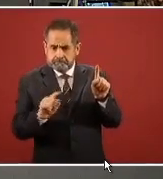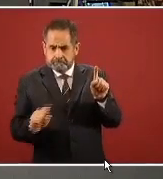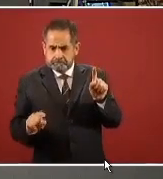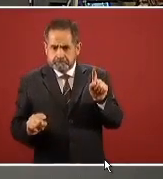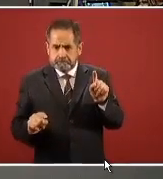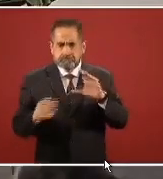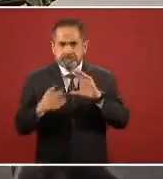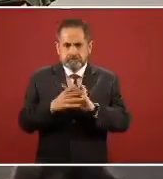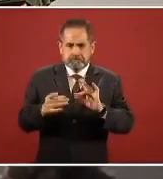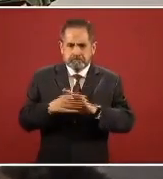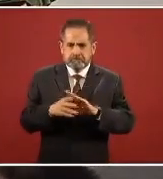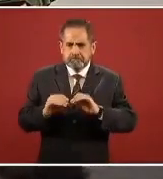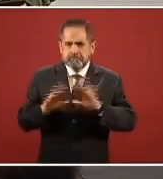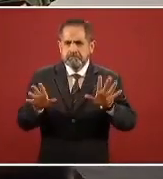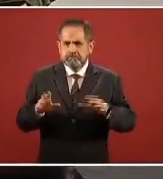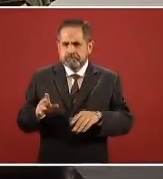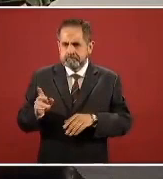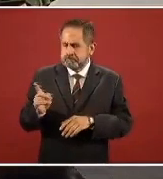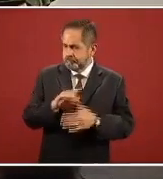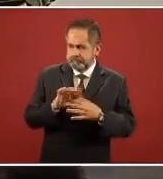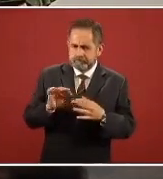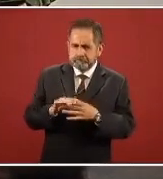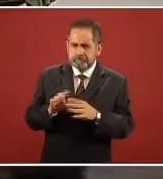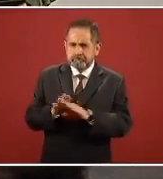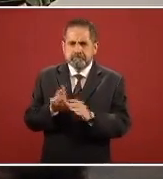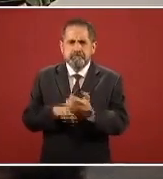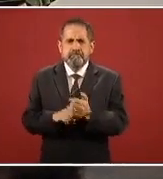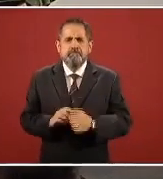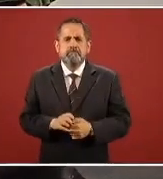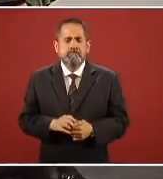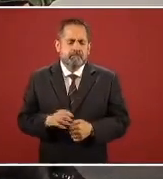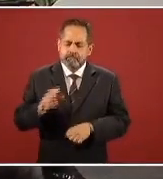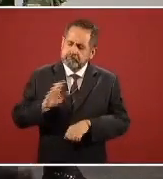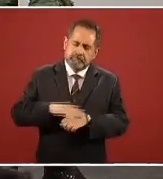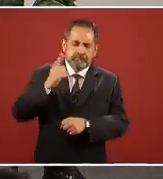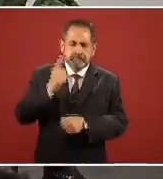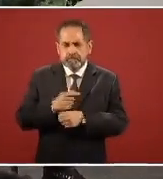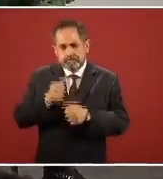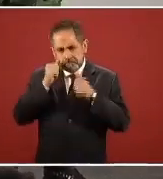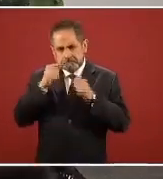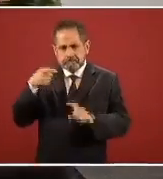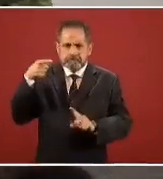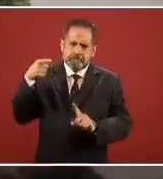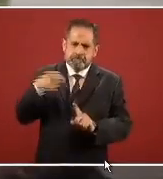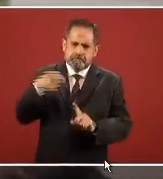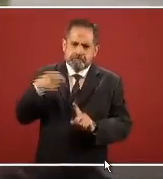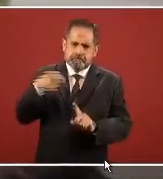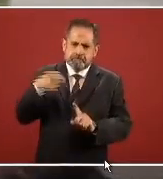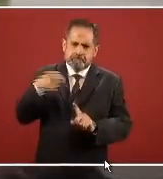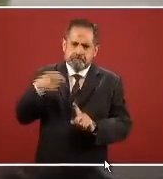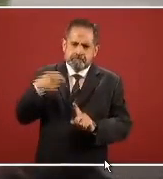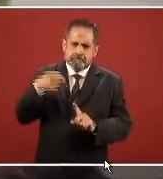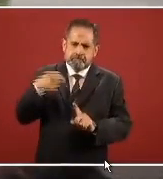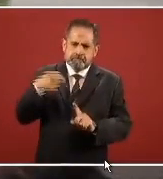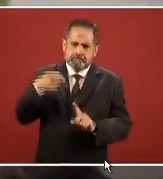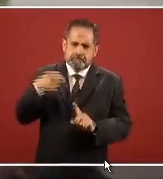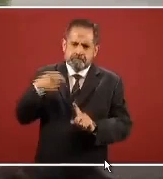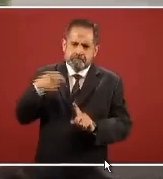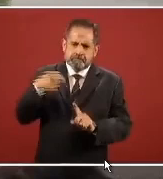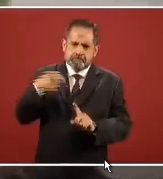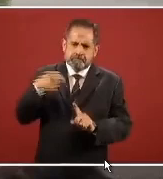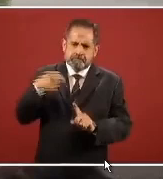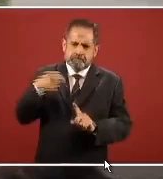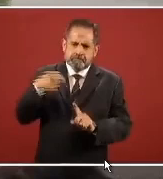que se explique sobre la prioridad, cómo decidimos. But it would be